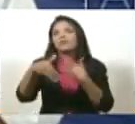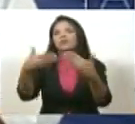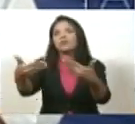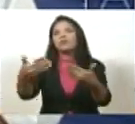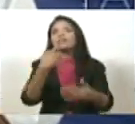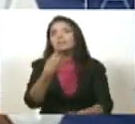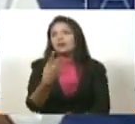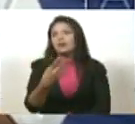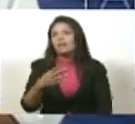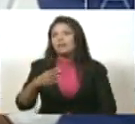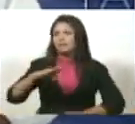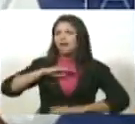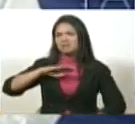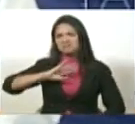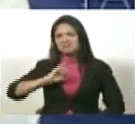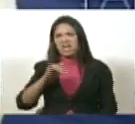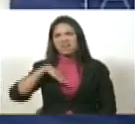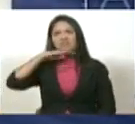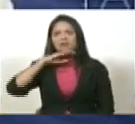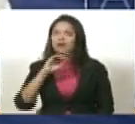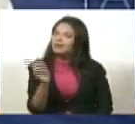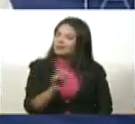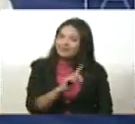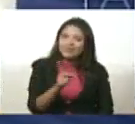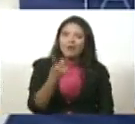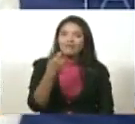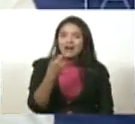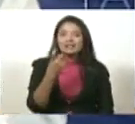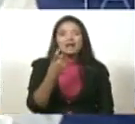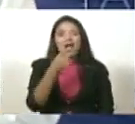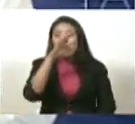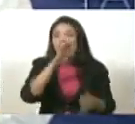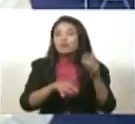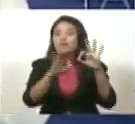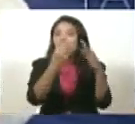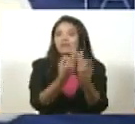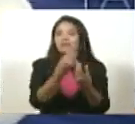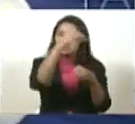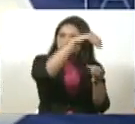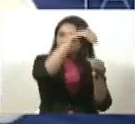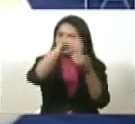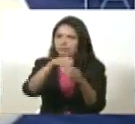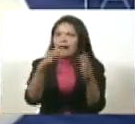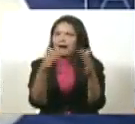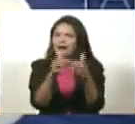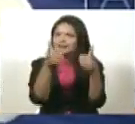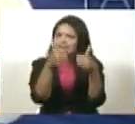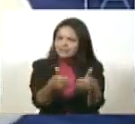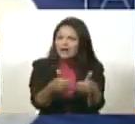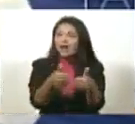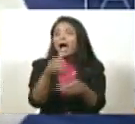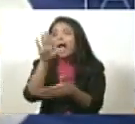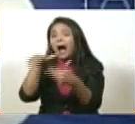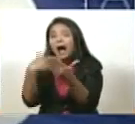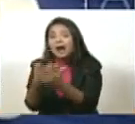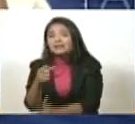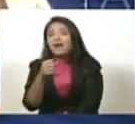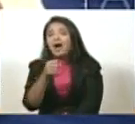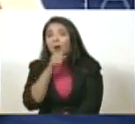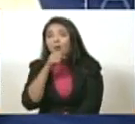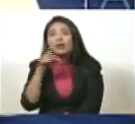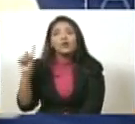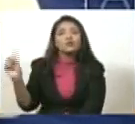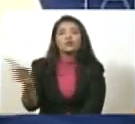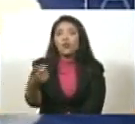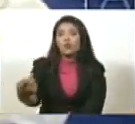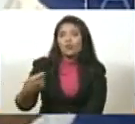que no estamos satisfechos. Y no lo vamos a estar hasta que la última familia viva en una vivienda digna, hasta que el último abuelo cobre una pensión,